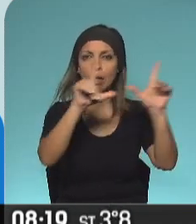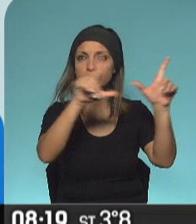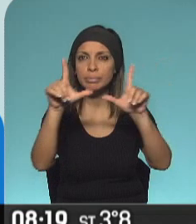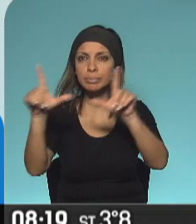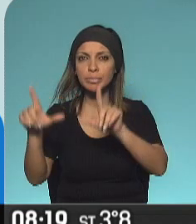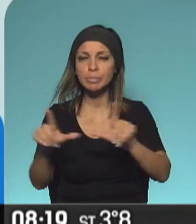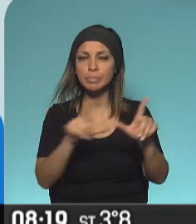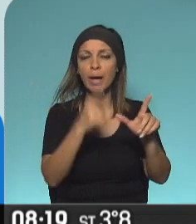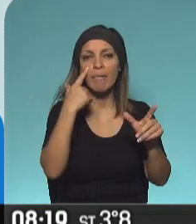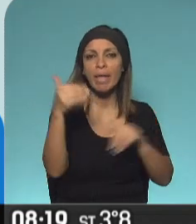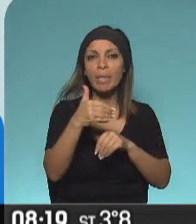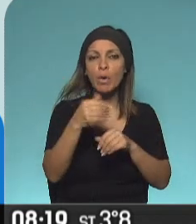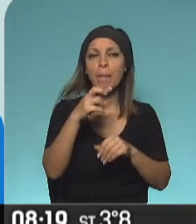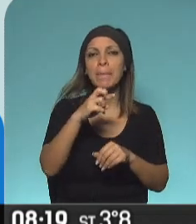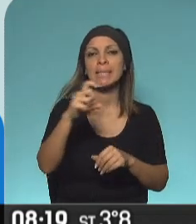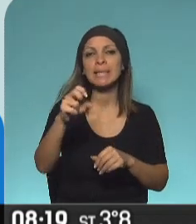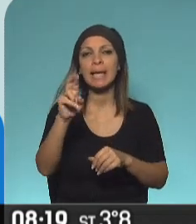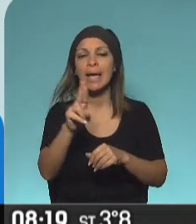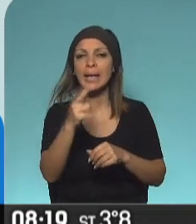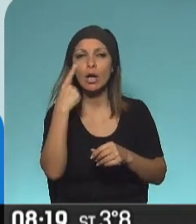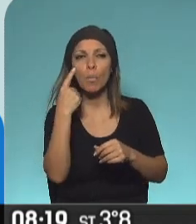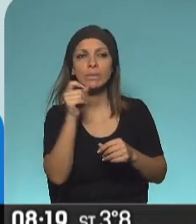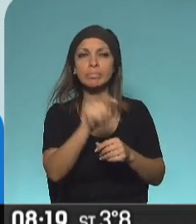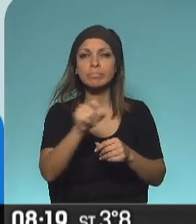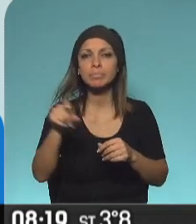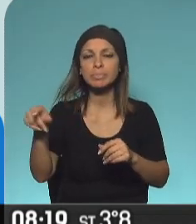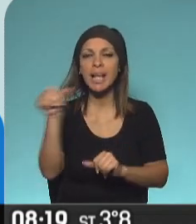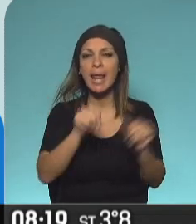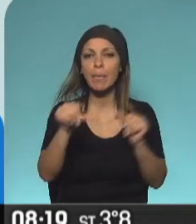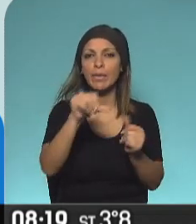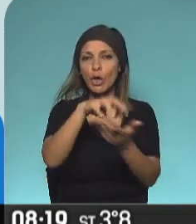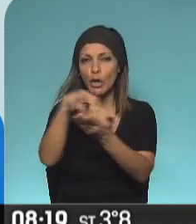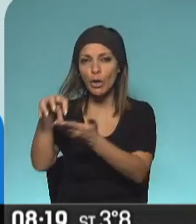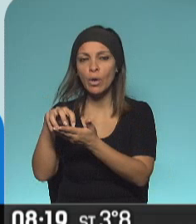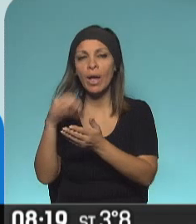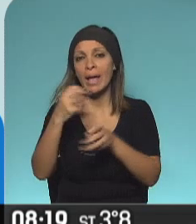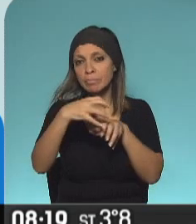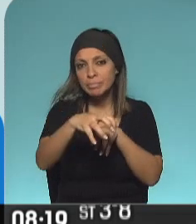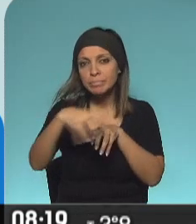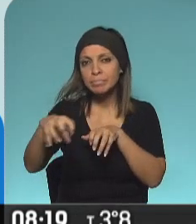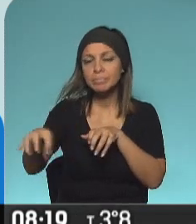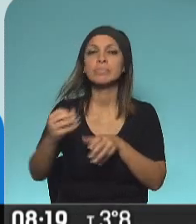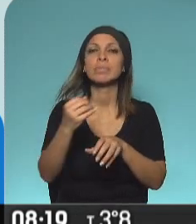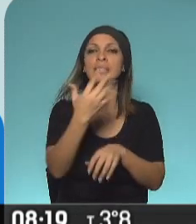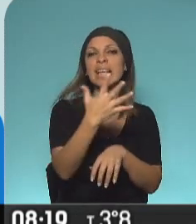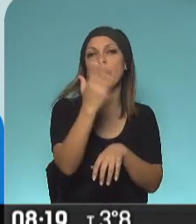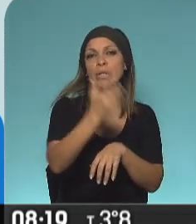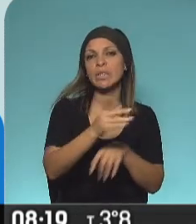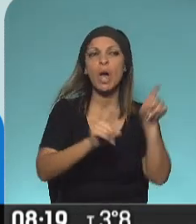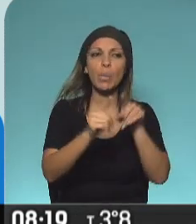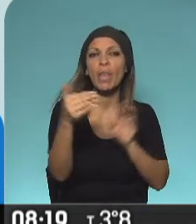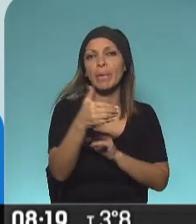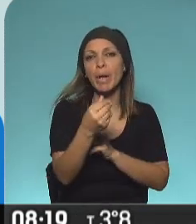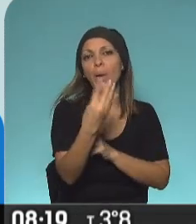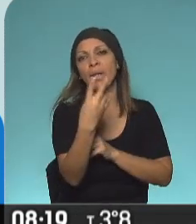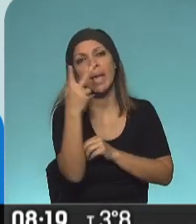demora de las PCR laboratorio por laboratorio, y si bien hay un pequeño subgrupo, cerca del 5%, que puede llegar a tardar más de 48